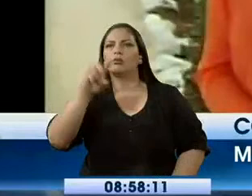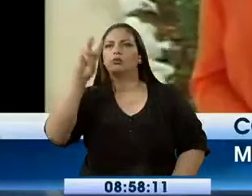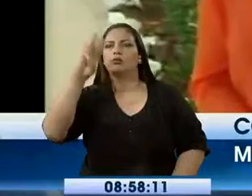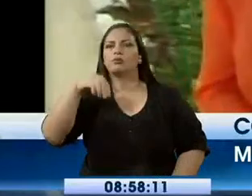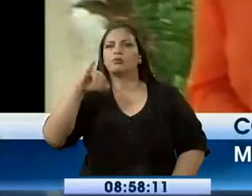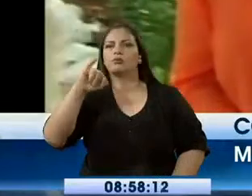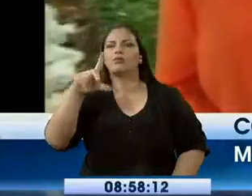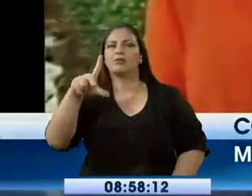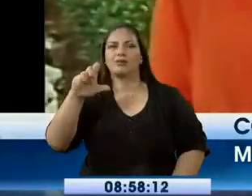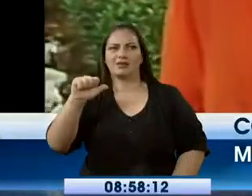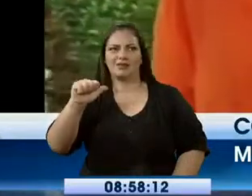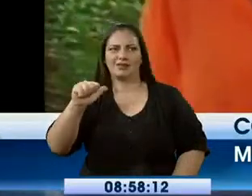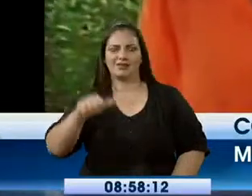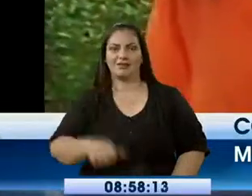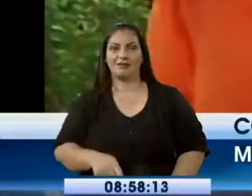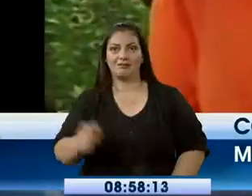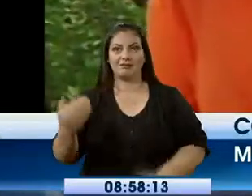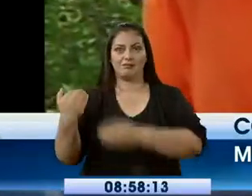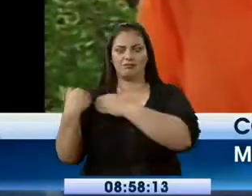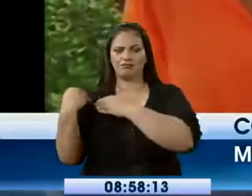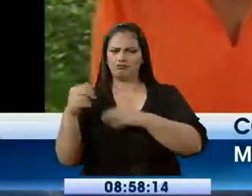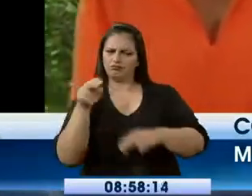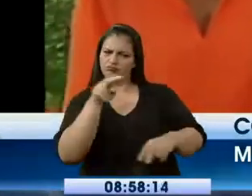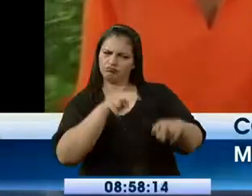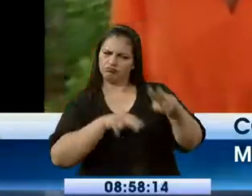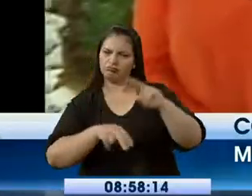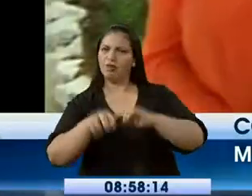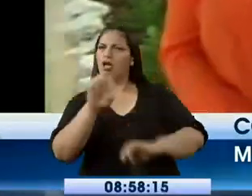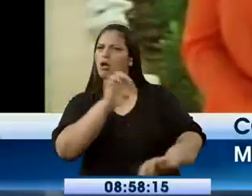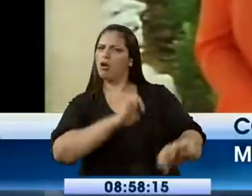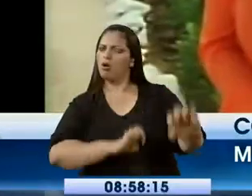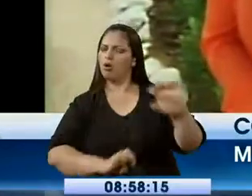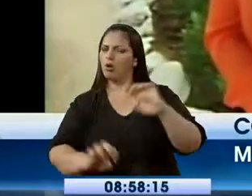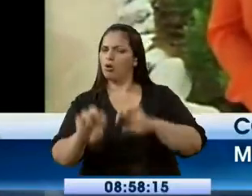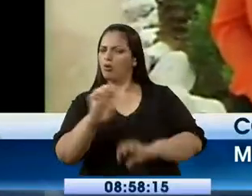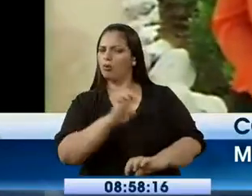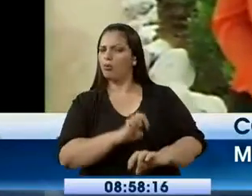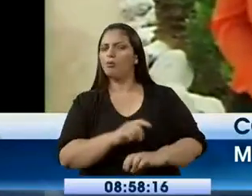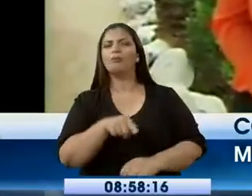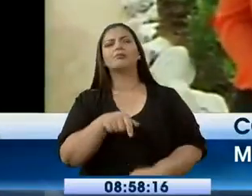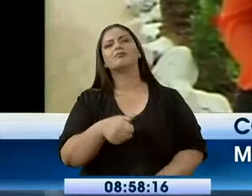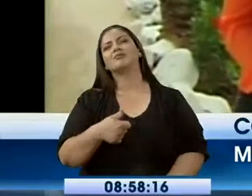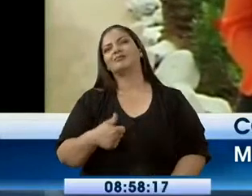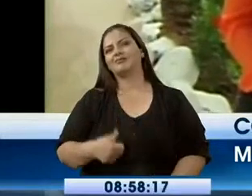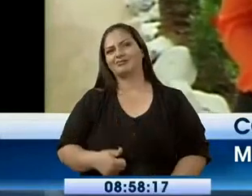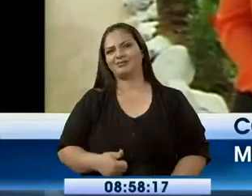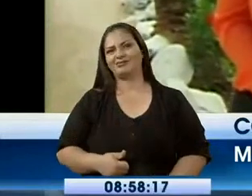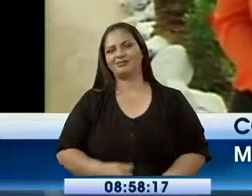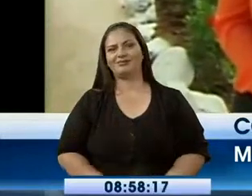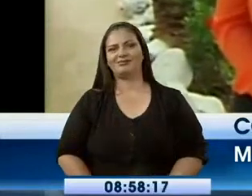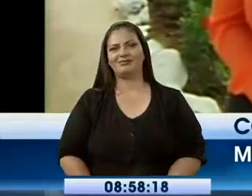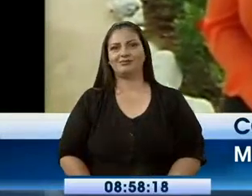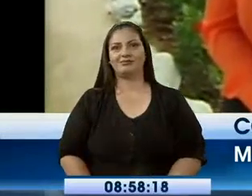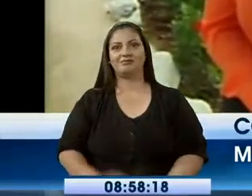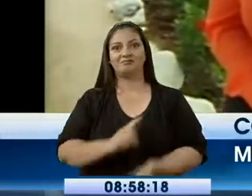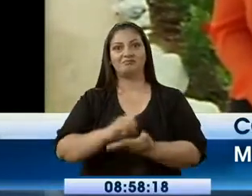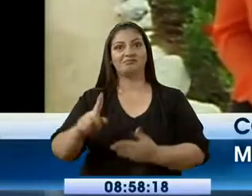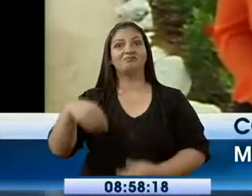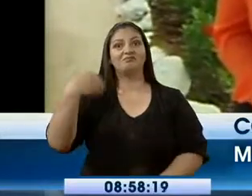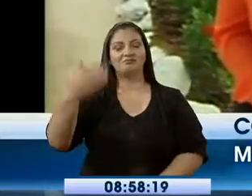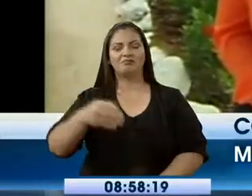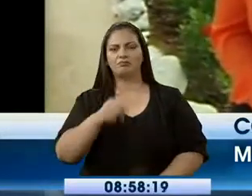comisión que va a evaluar, por ejemplo, estas obras maravillosas. Es ella con otras personas que ya la próxima semana van a dar un